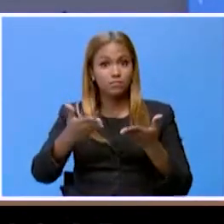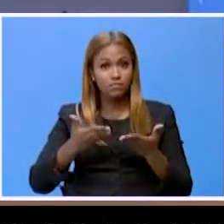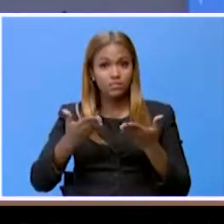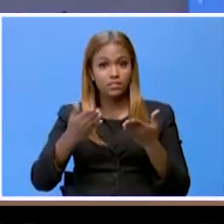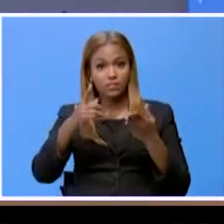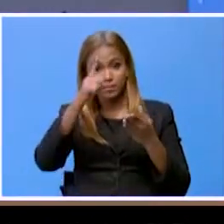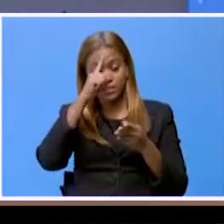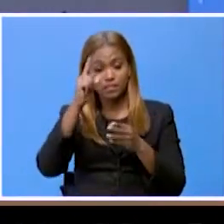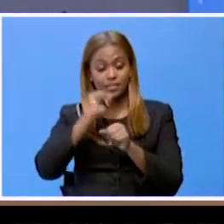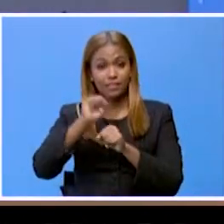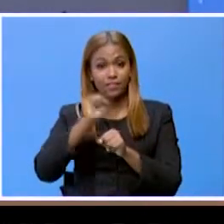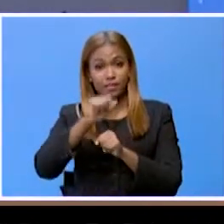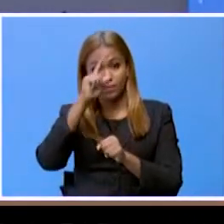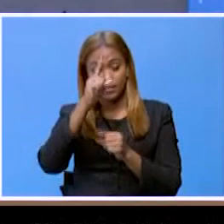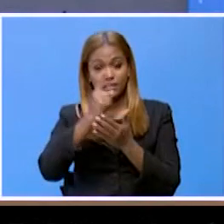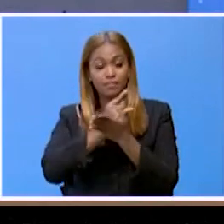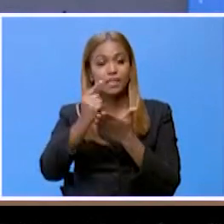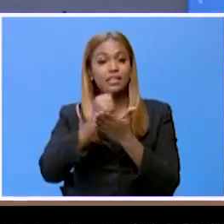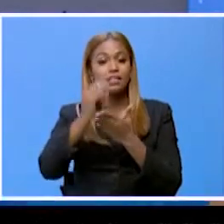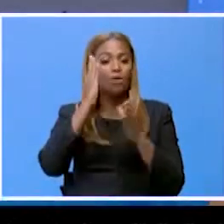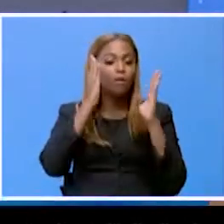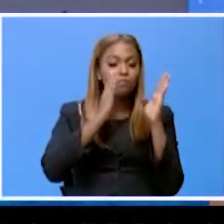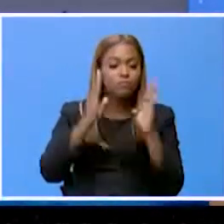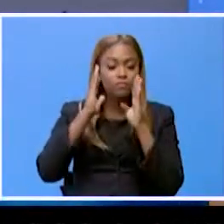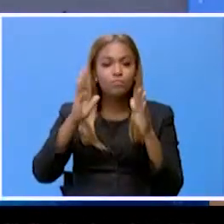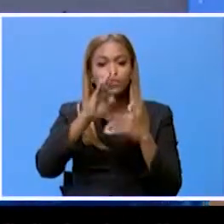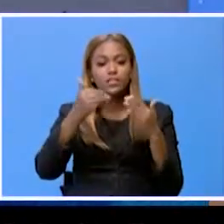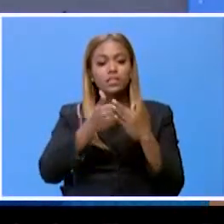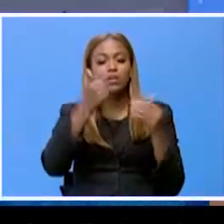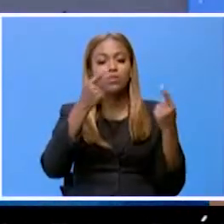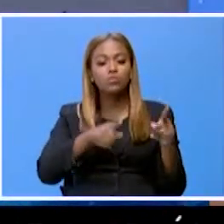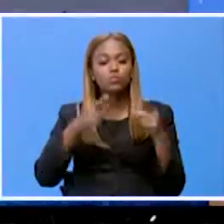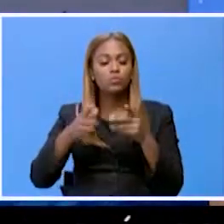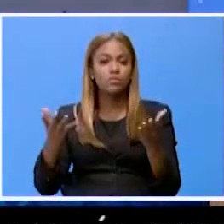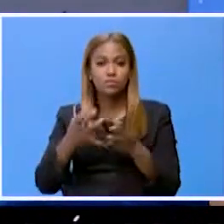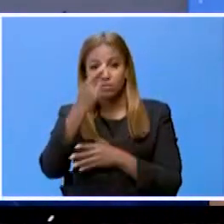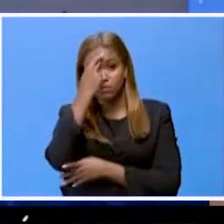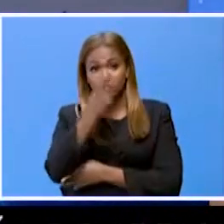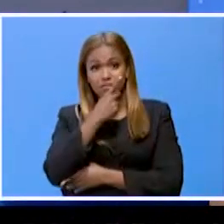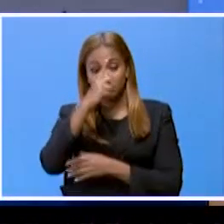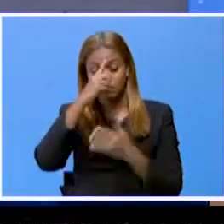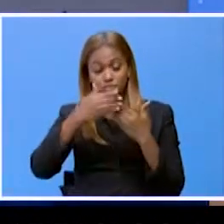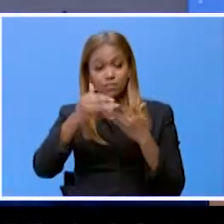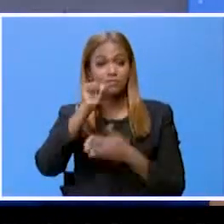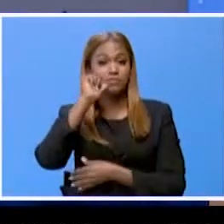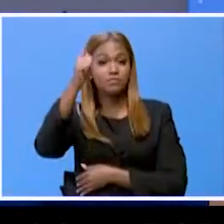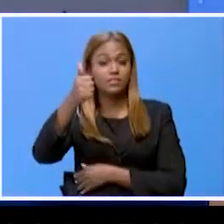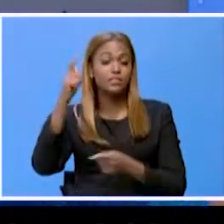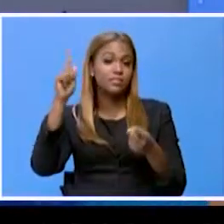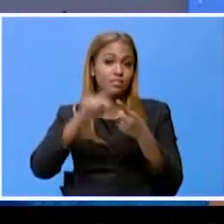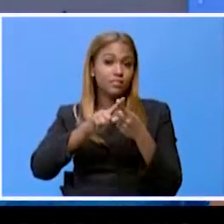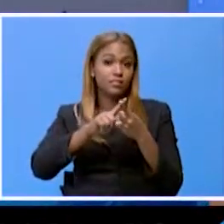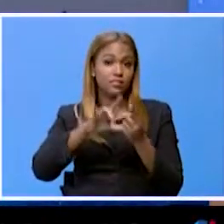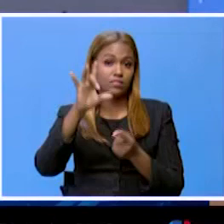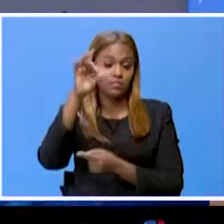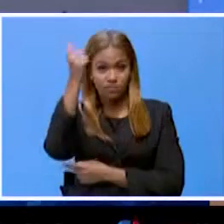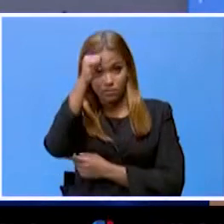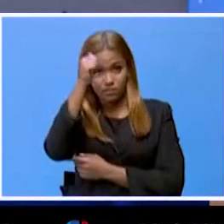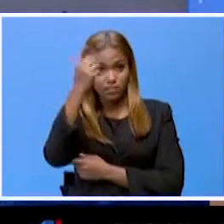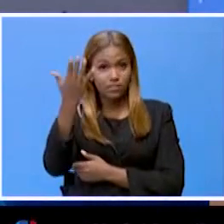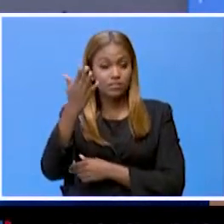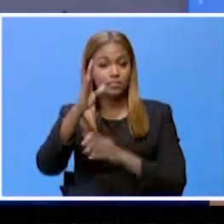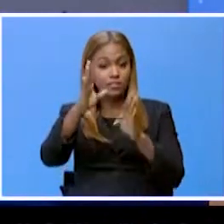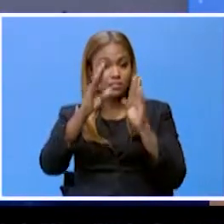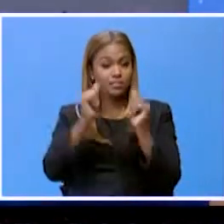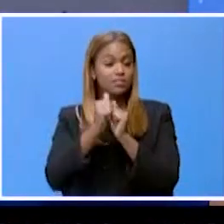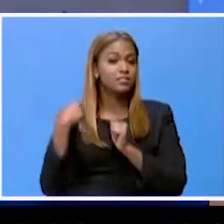a nuestro operativo que estaremos dando cobertura a cada punto de República Dominicana a partir de mañana hasta el domingo. Así que